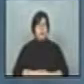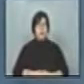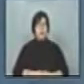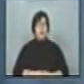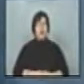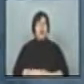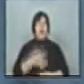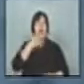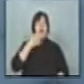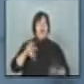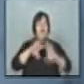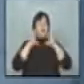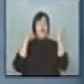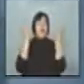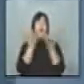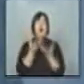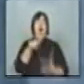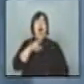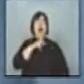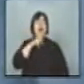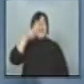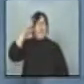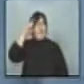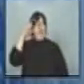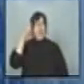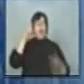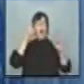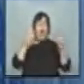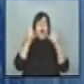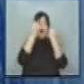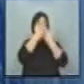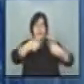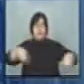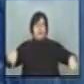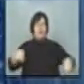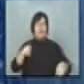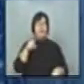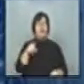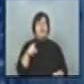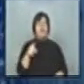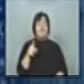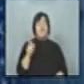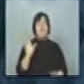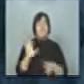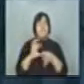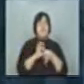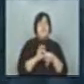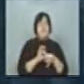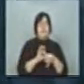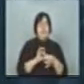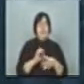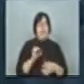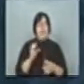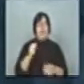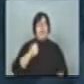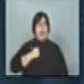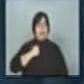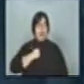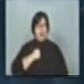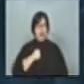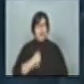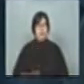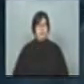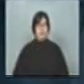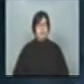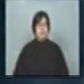el arte mundial perdería muchísimo sin el aporte que hizo el catolicismo, ¿no? Como se ha señalado oportunamente. Hoy en día